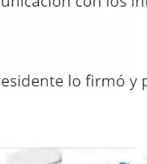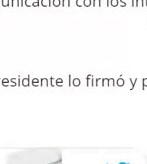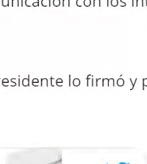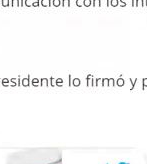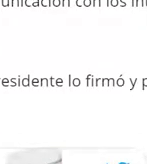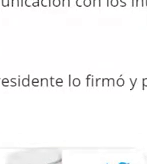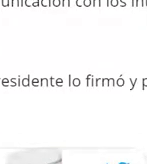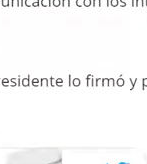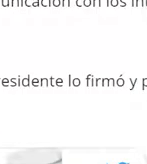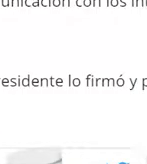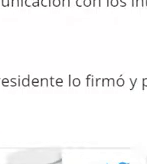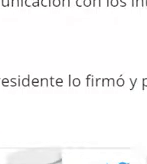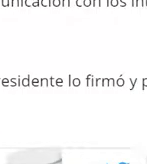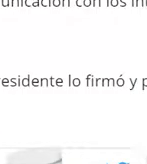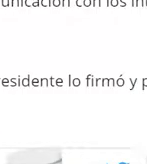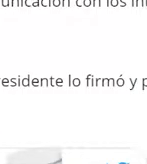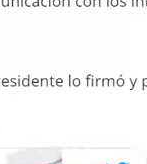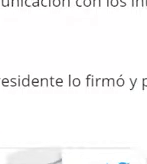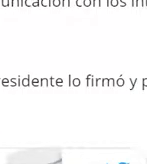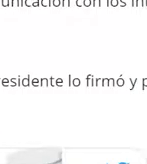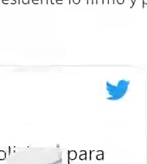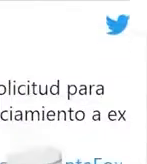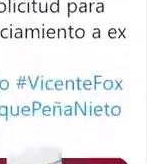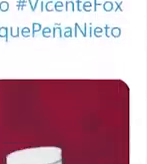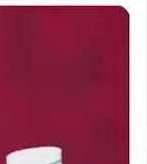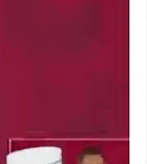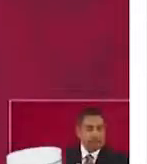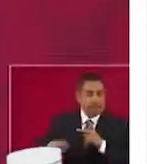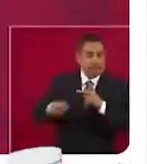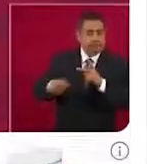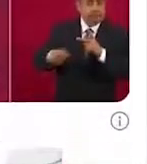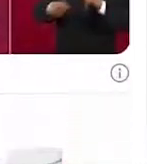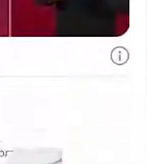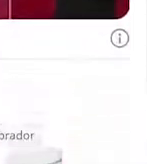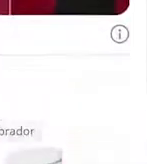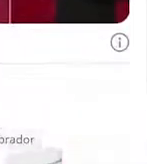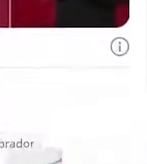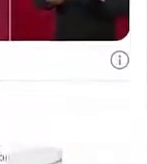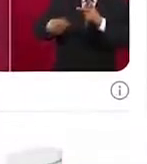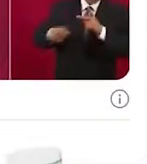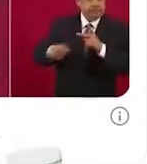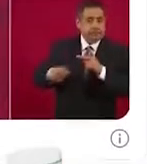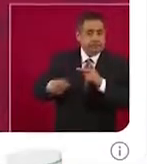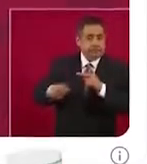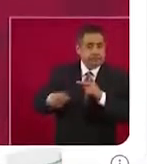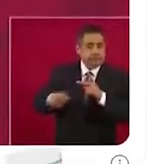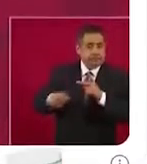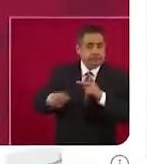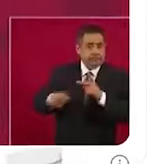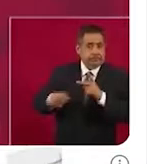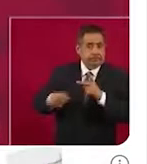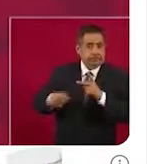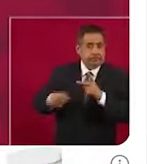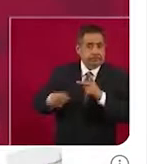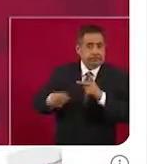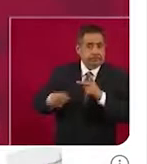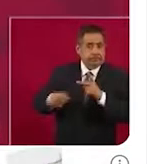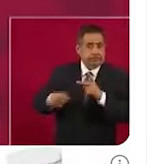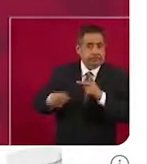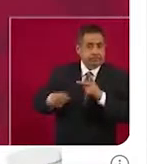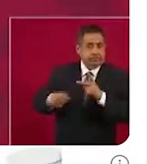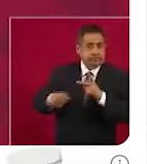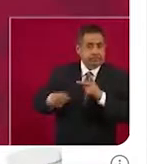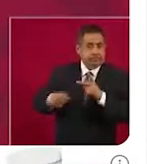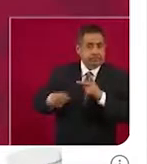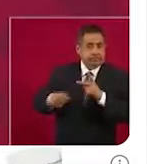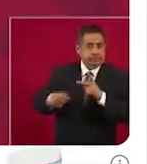Ernesto Zedillo, pues se refirió por supuesto al tema del FOAPROA, en el caso de Vicente Fox, López Obrador dijo